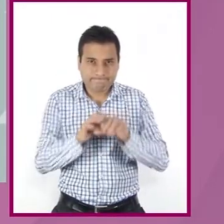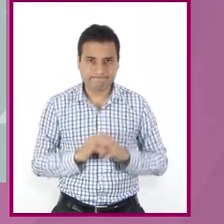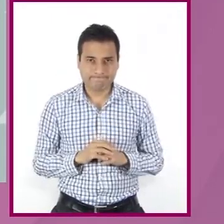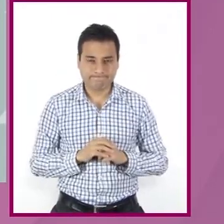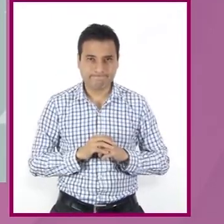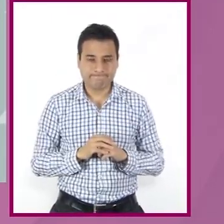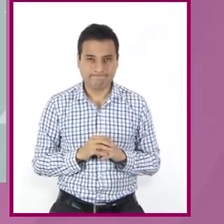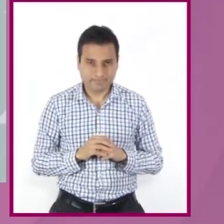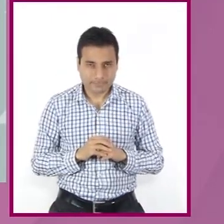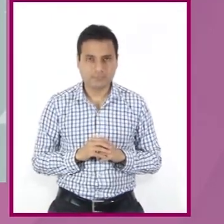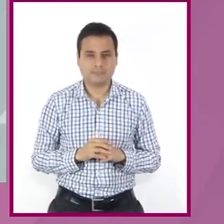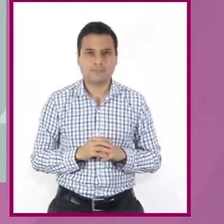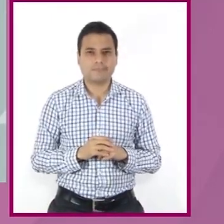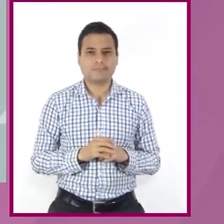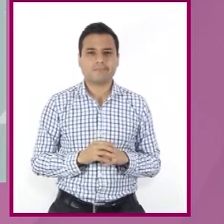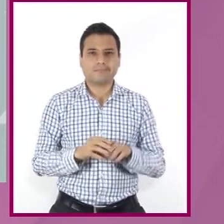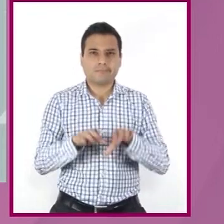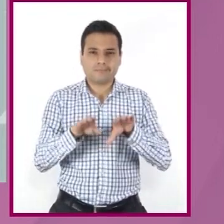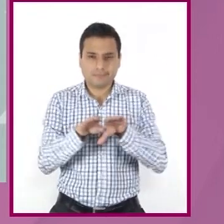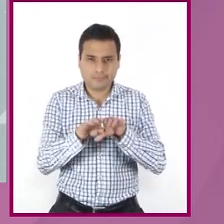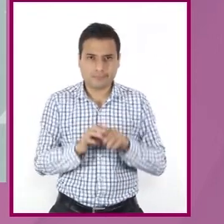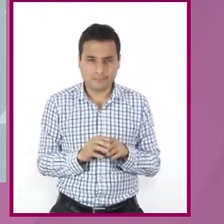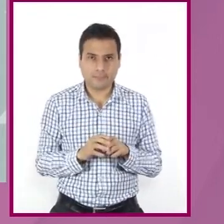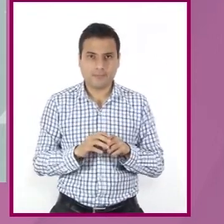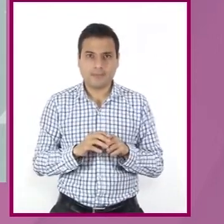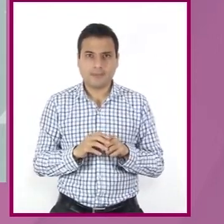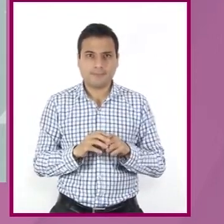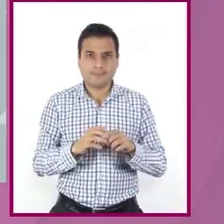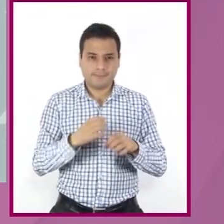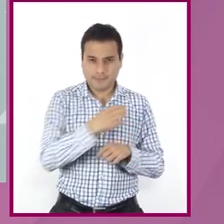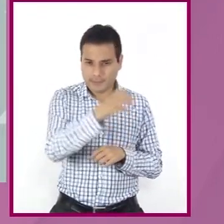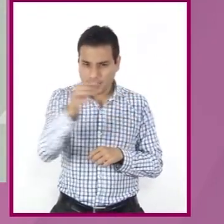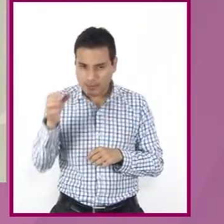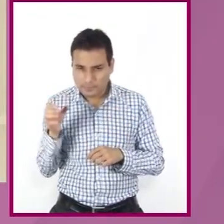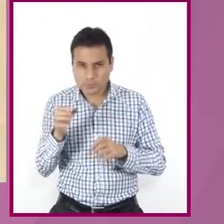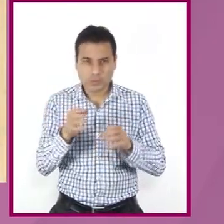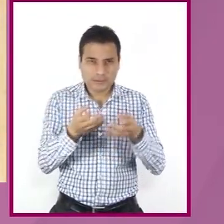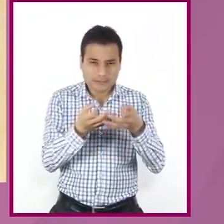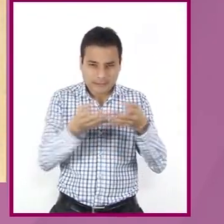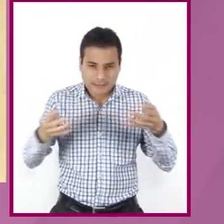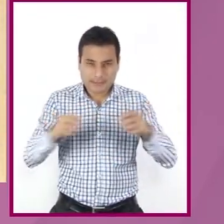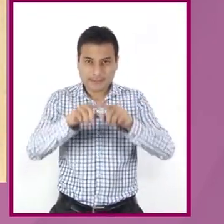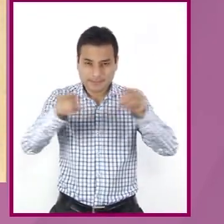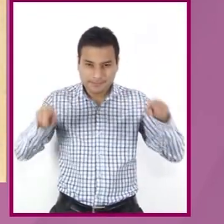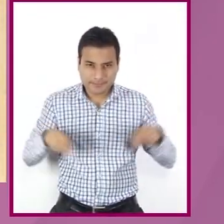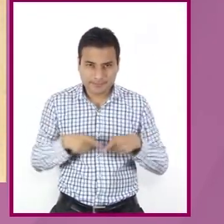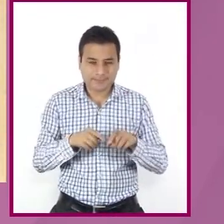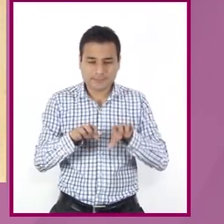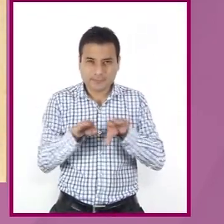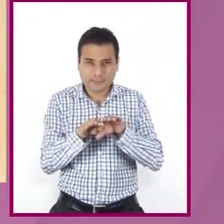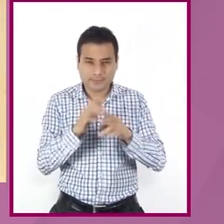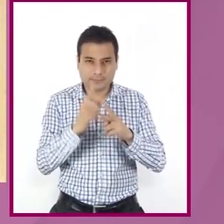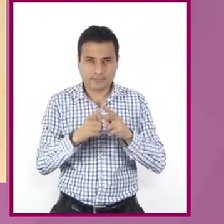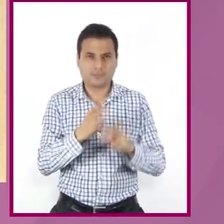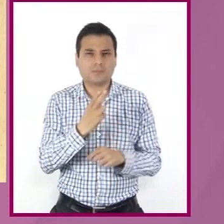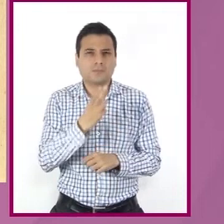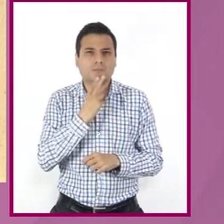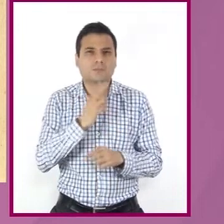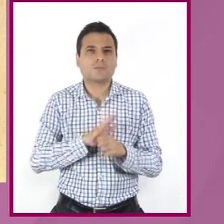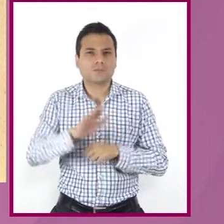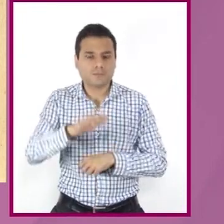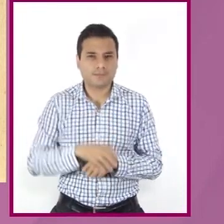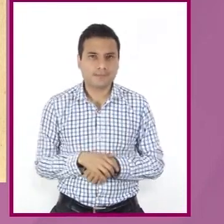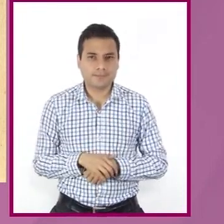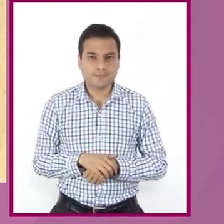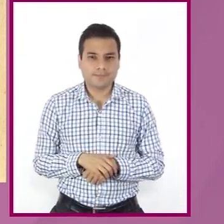Heródoto, a recalcular las lindes de los campos año tras año. Las herramientas básicas eran